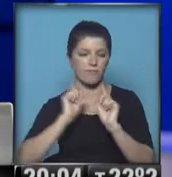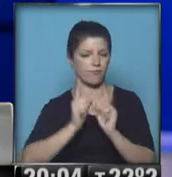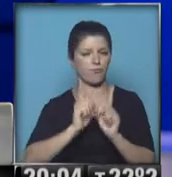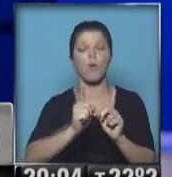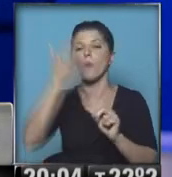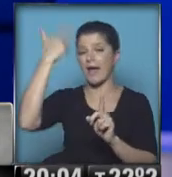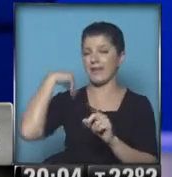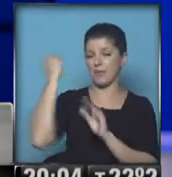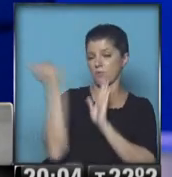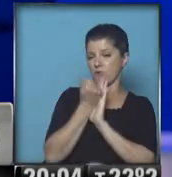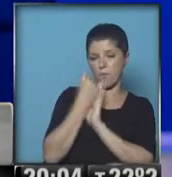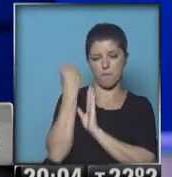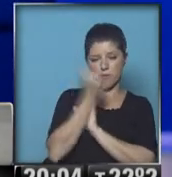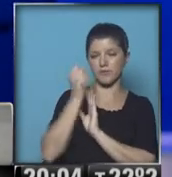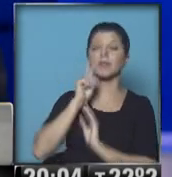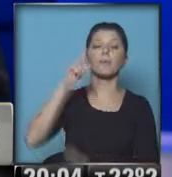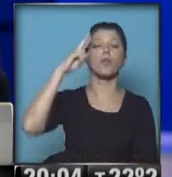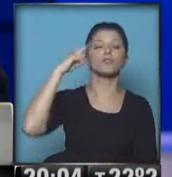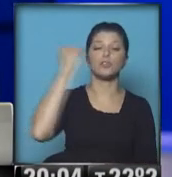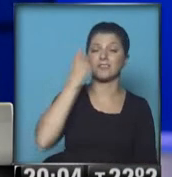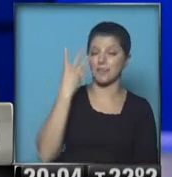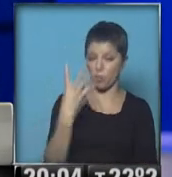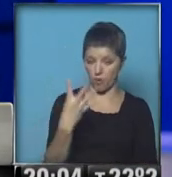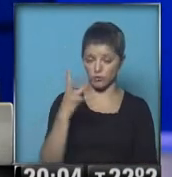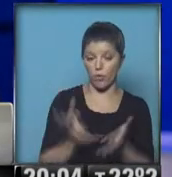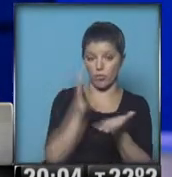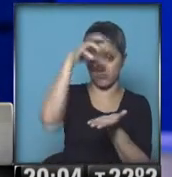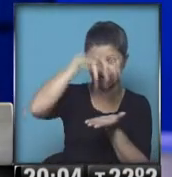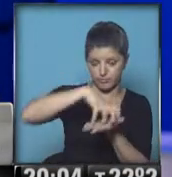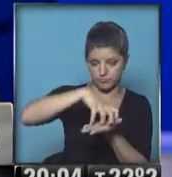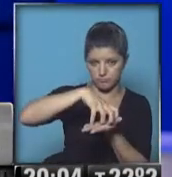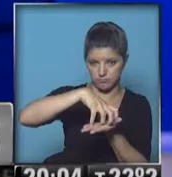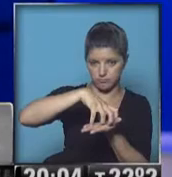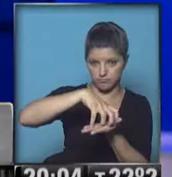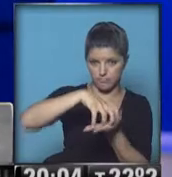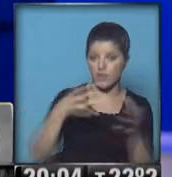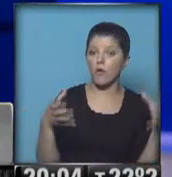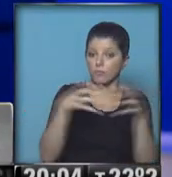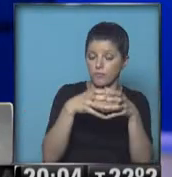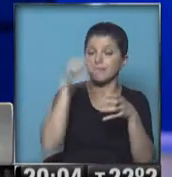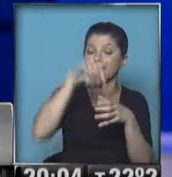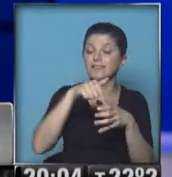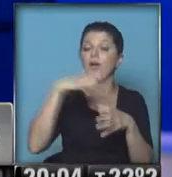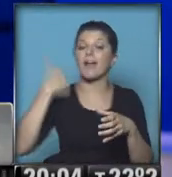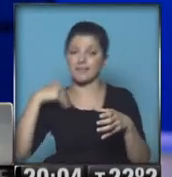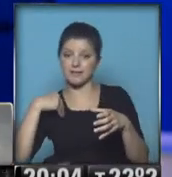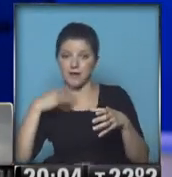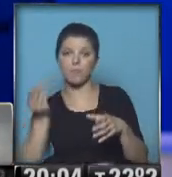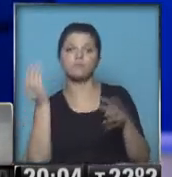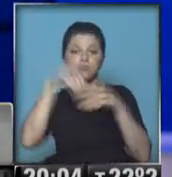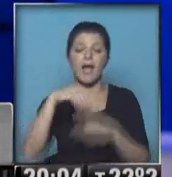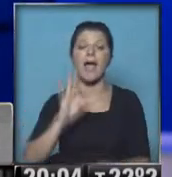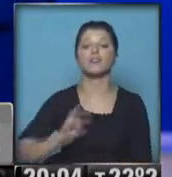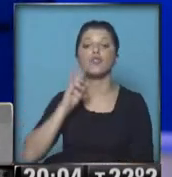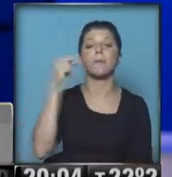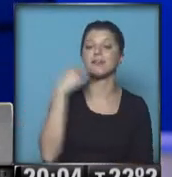simbólico que en 1964 justamente se formara este grupo. La Argentina presidió el G77 en el 2011, pero